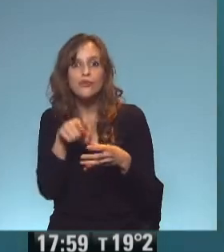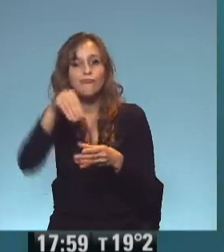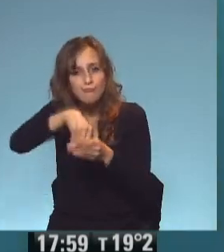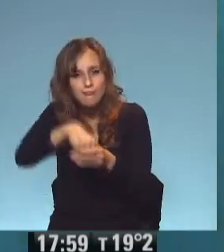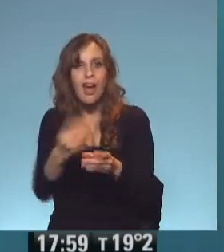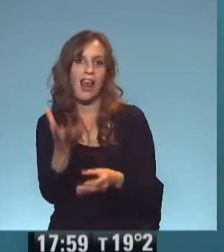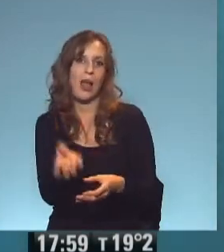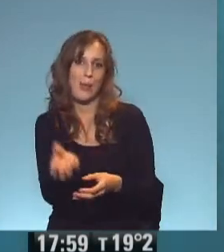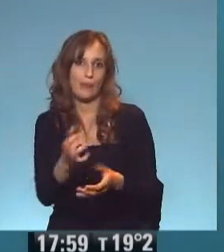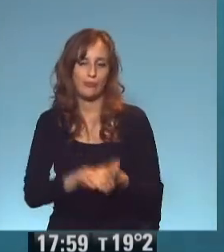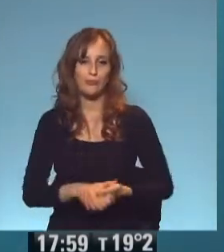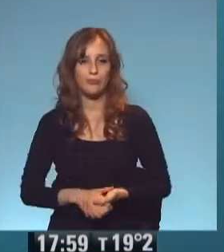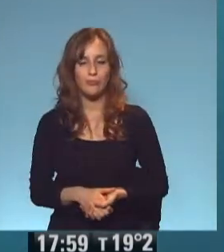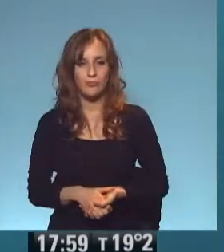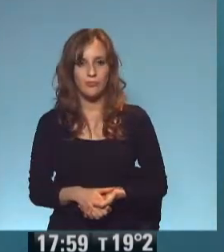grabada.